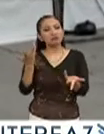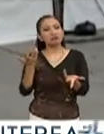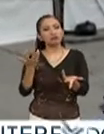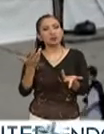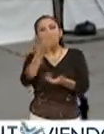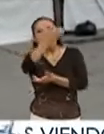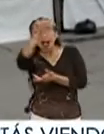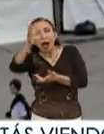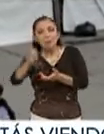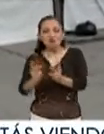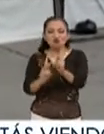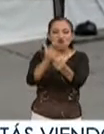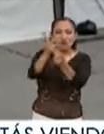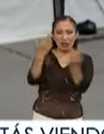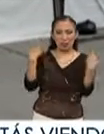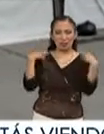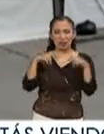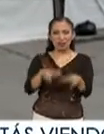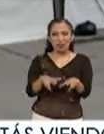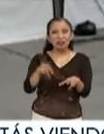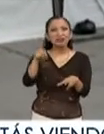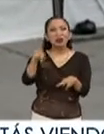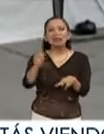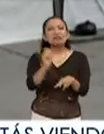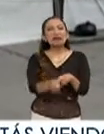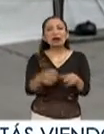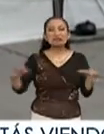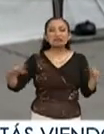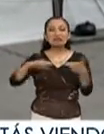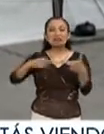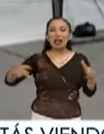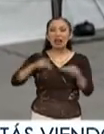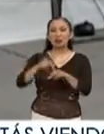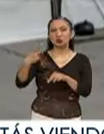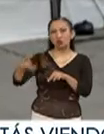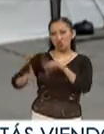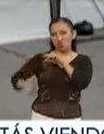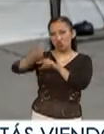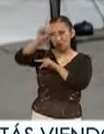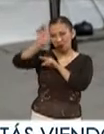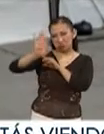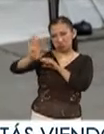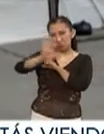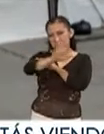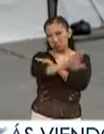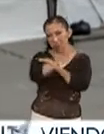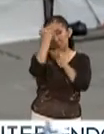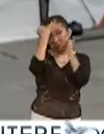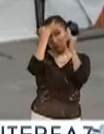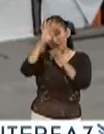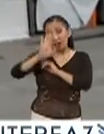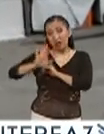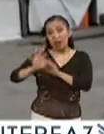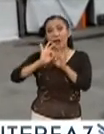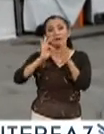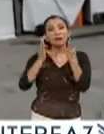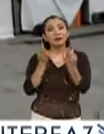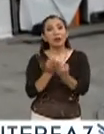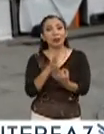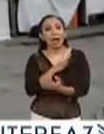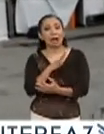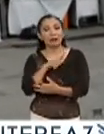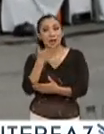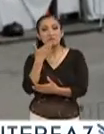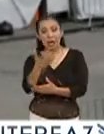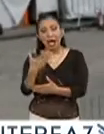cultivos. Son representaciones que tienen que ver con sus deidades, y por supuesto la forma de que haya